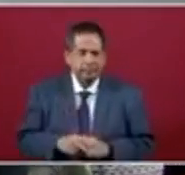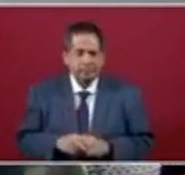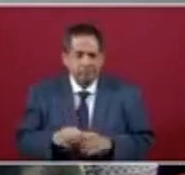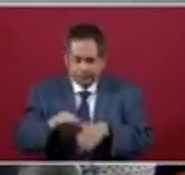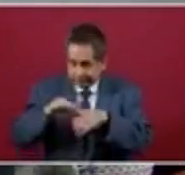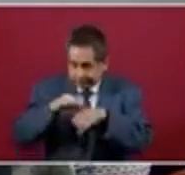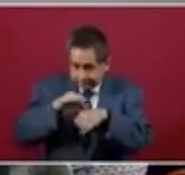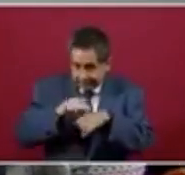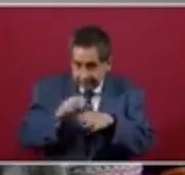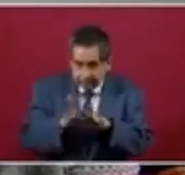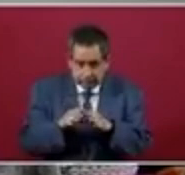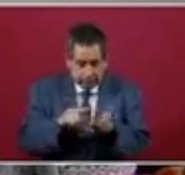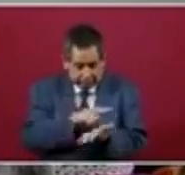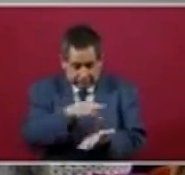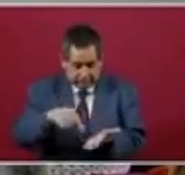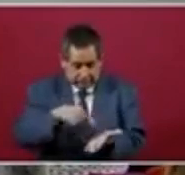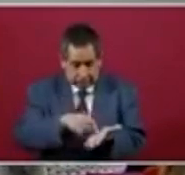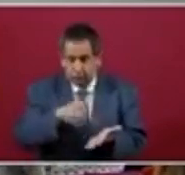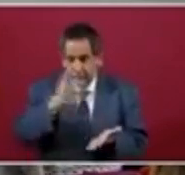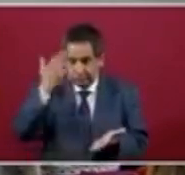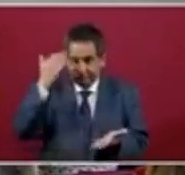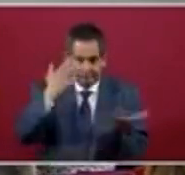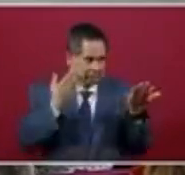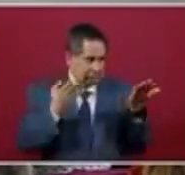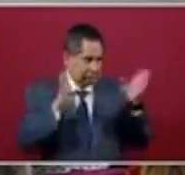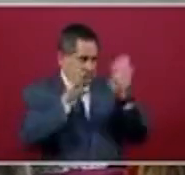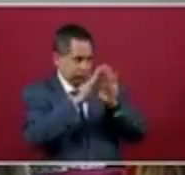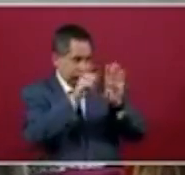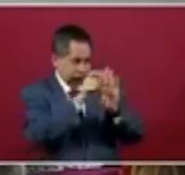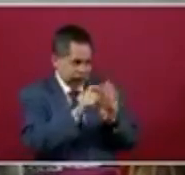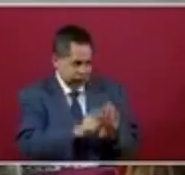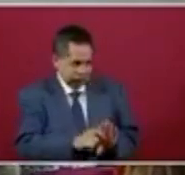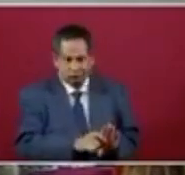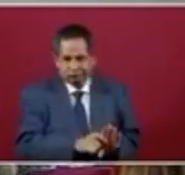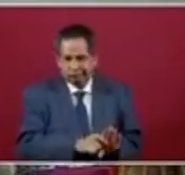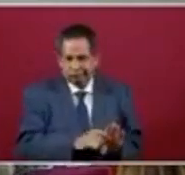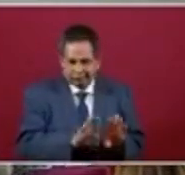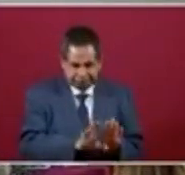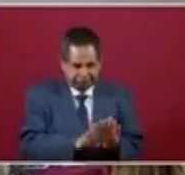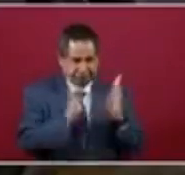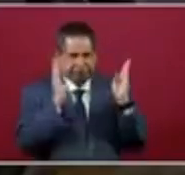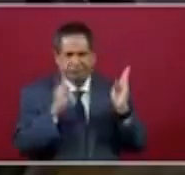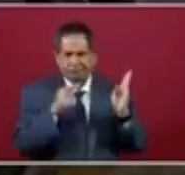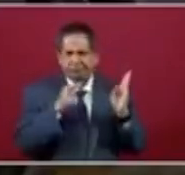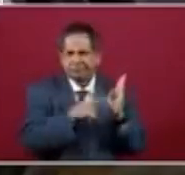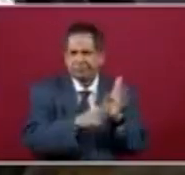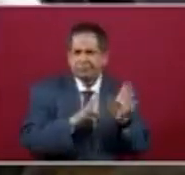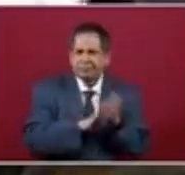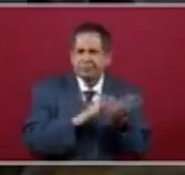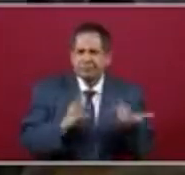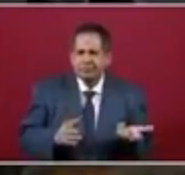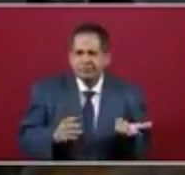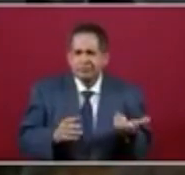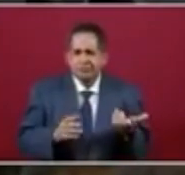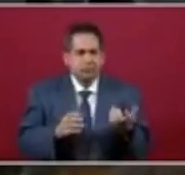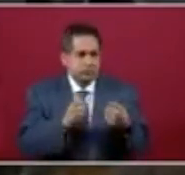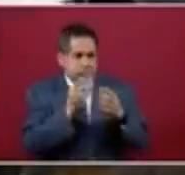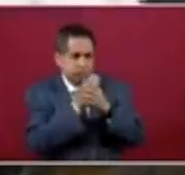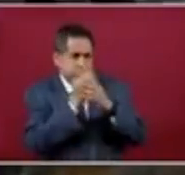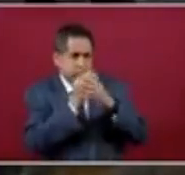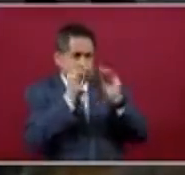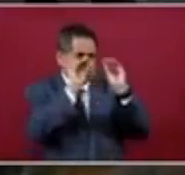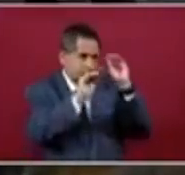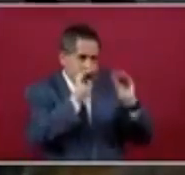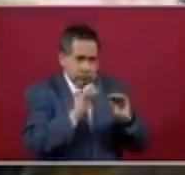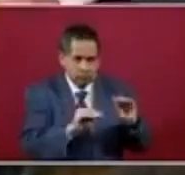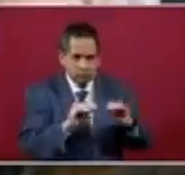físicamente, este lugar que estaba reservado y que se abrió apenas recién, ¿cómo está? ¿Está ya clasificado? ¿Son